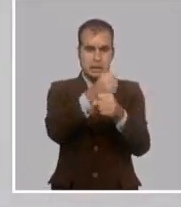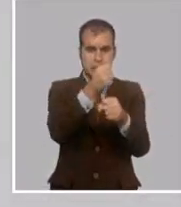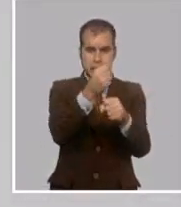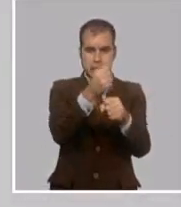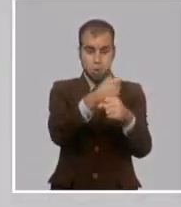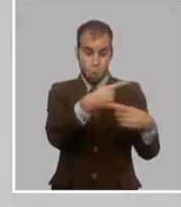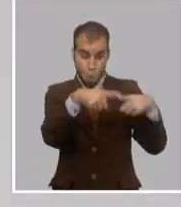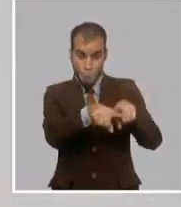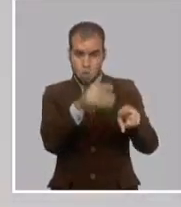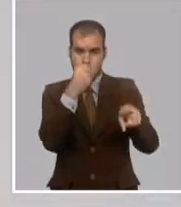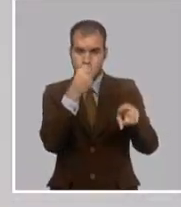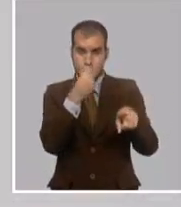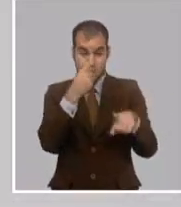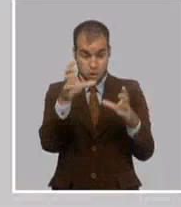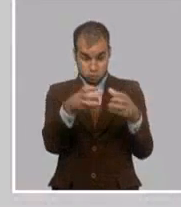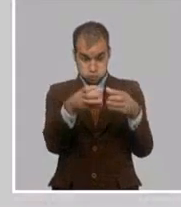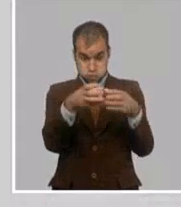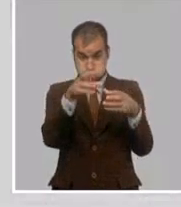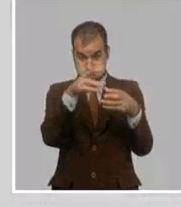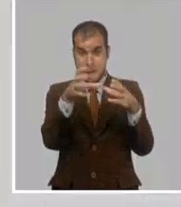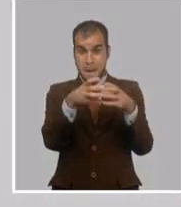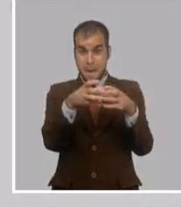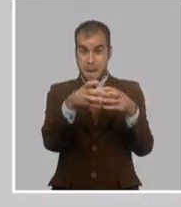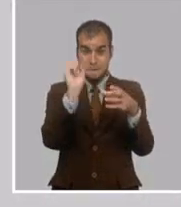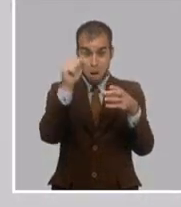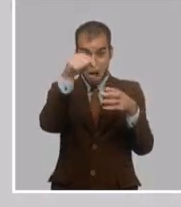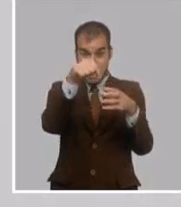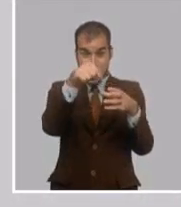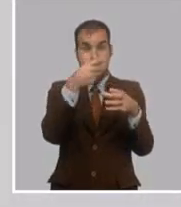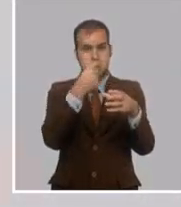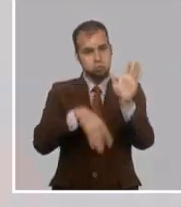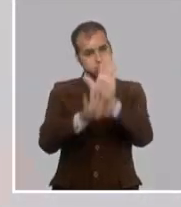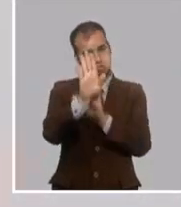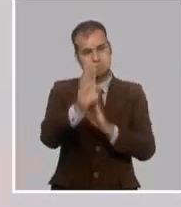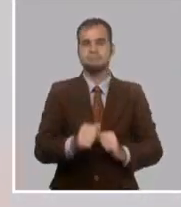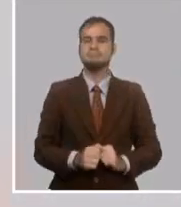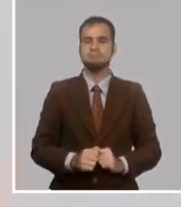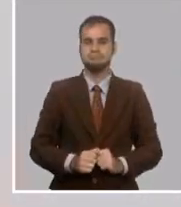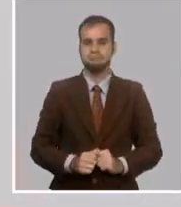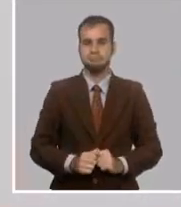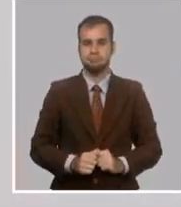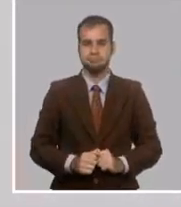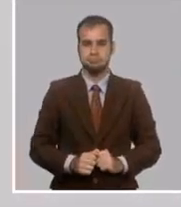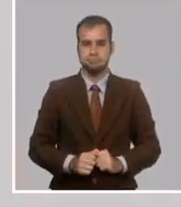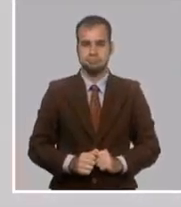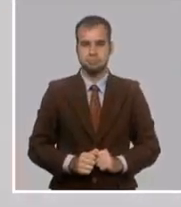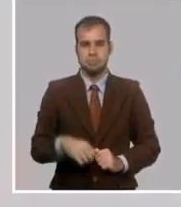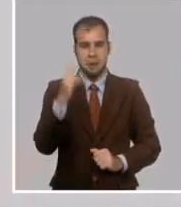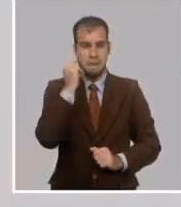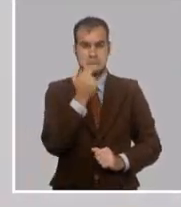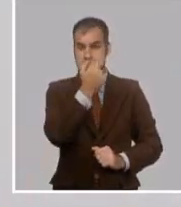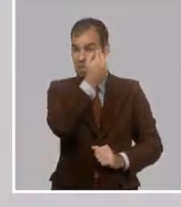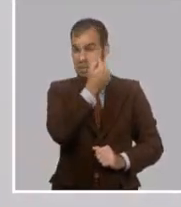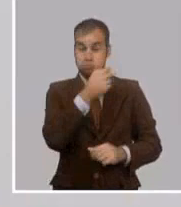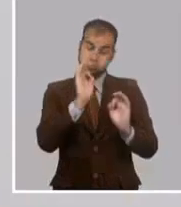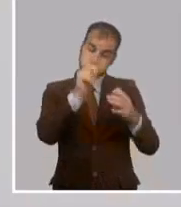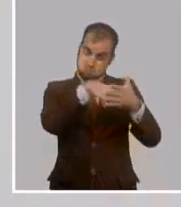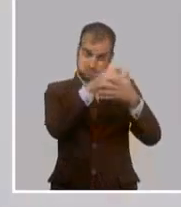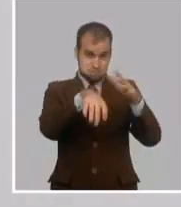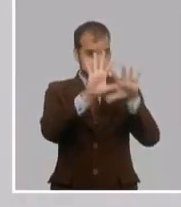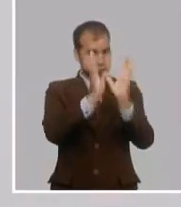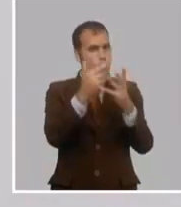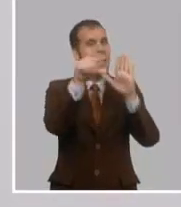se crea un cuerpo de consejo en cada localidad a partir realmente de la pensión muy bien para esos estatutos del partido